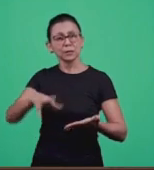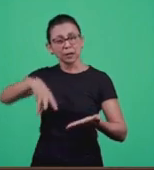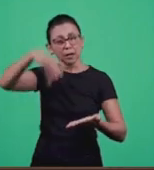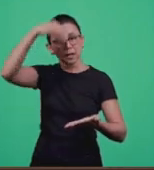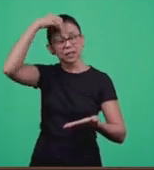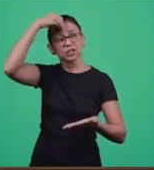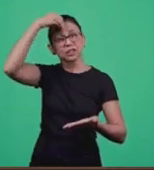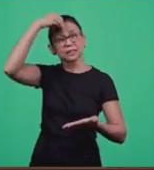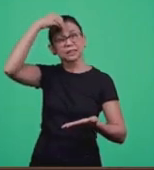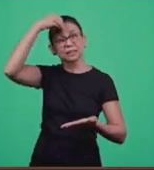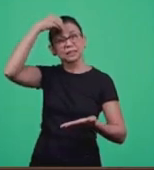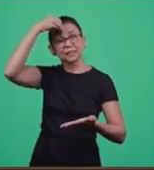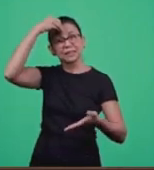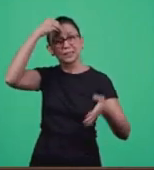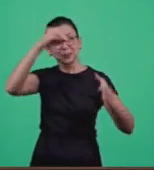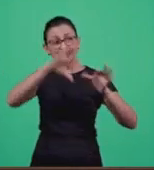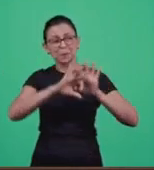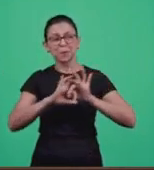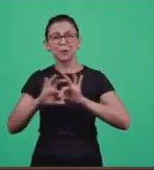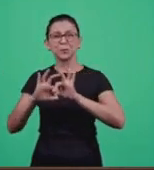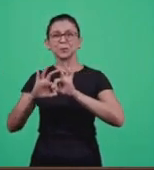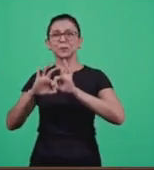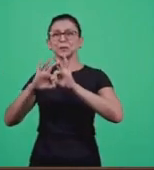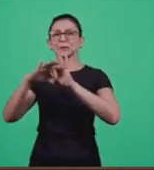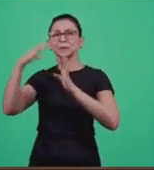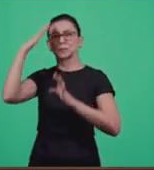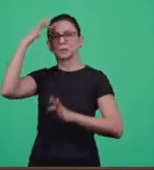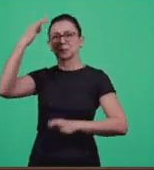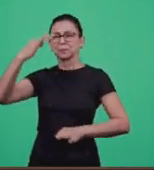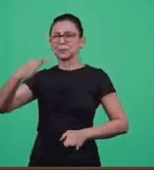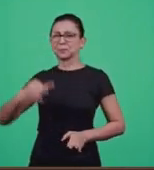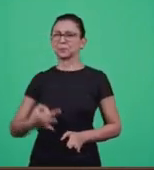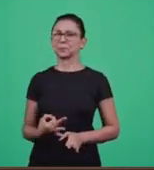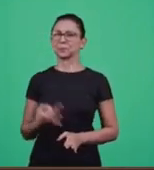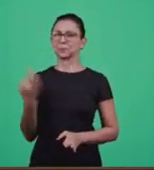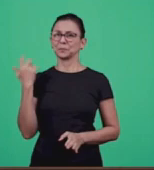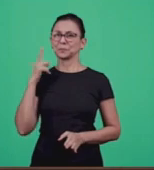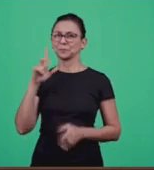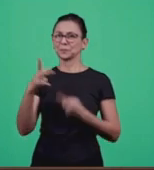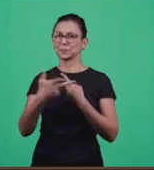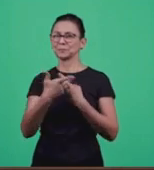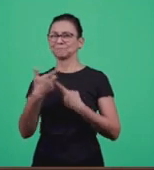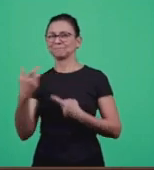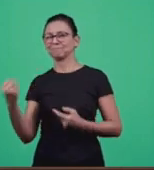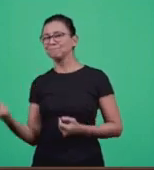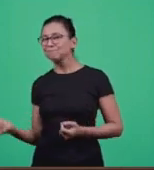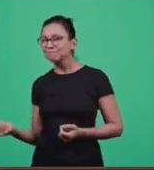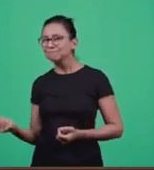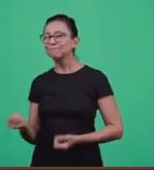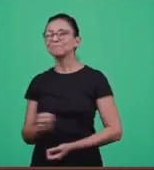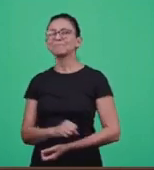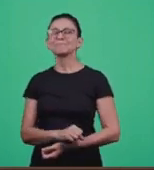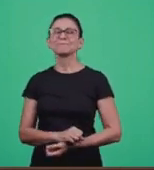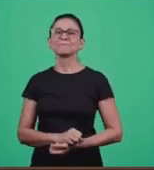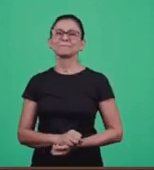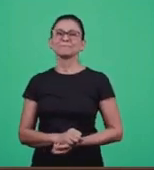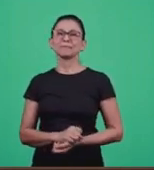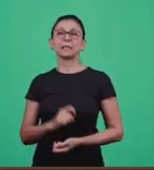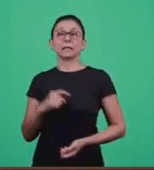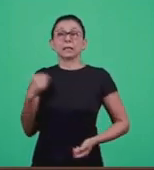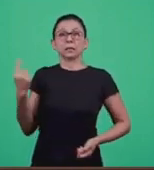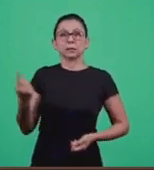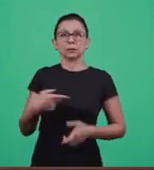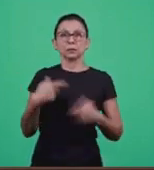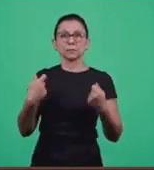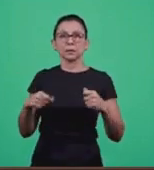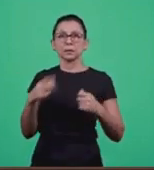estar revestido de sabiduría, de comunión, de discernimiento para poder